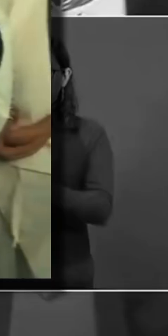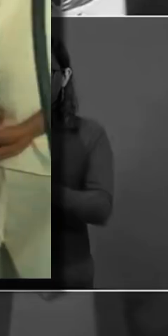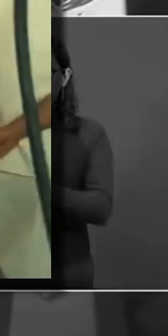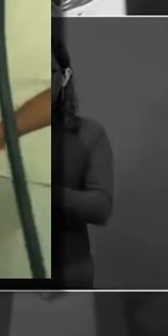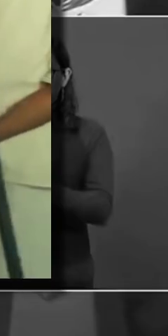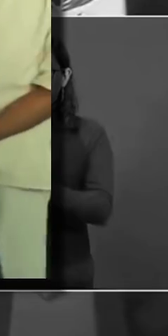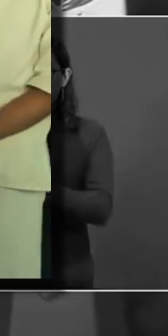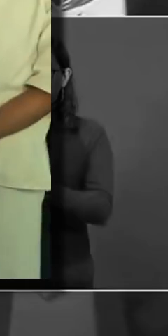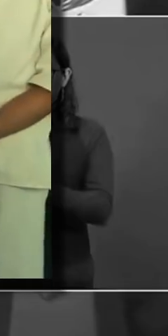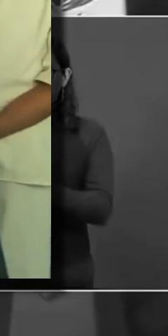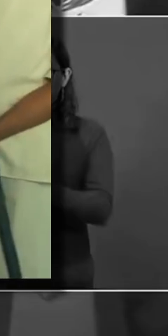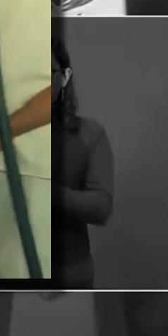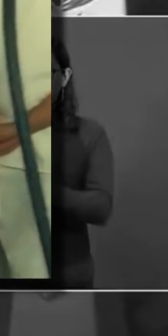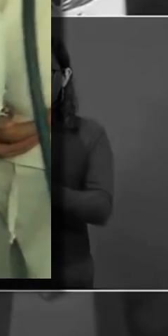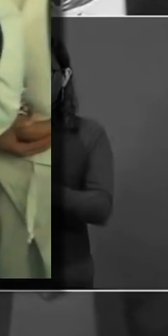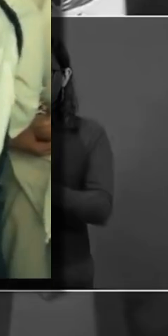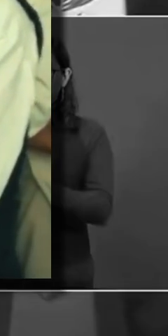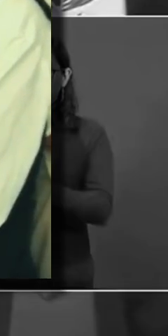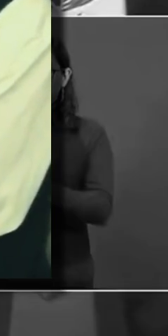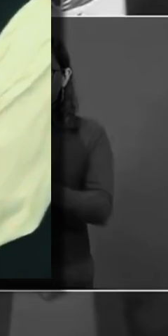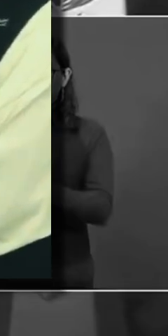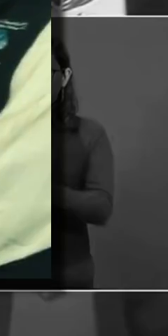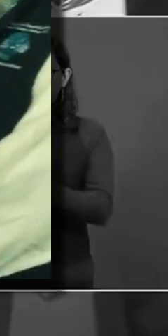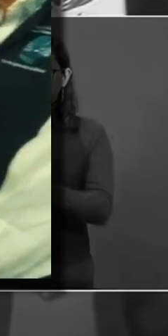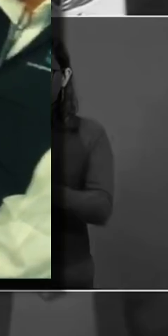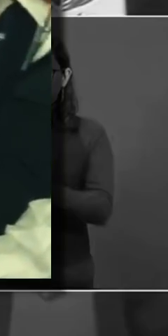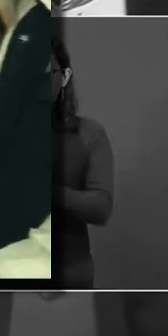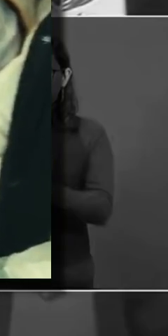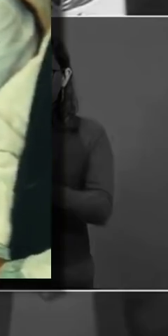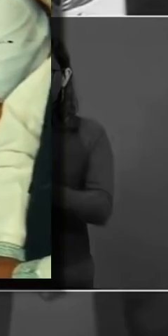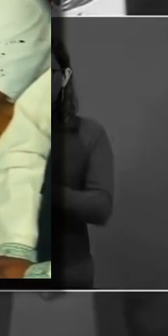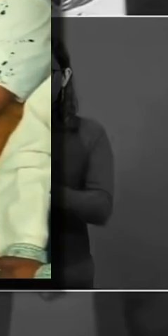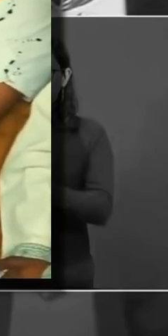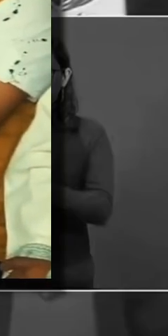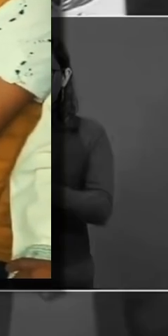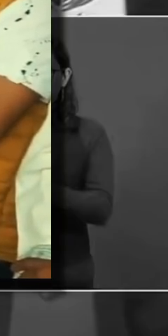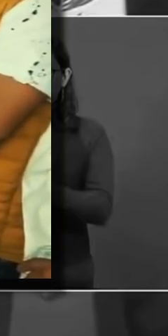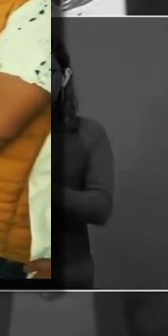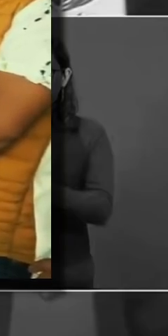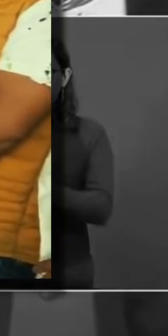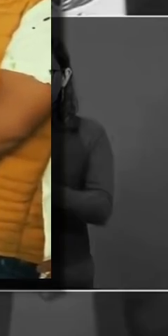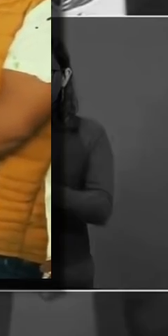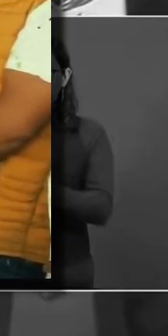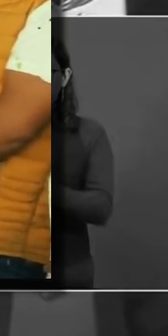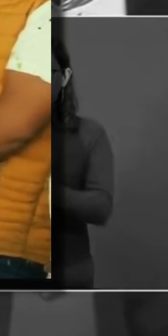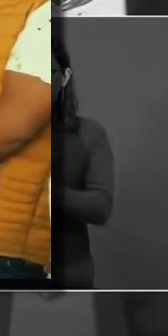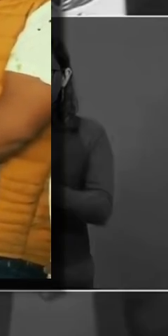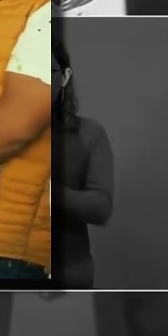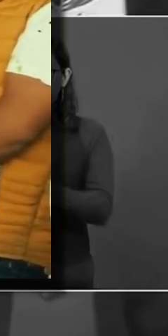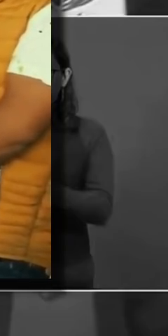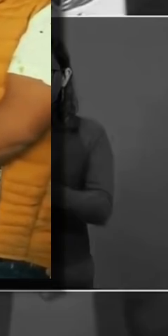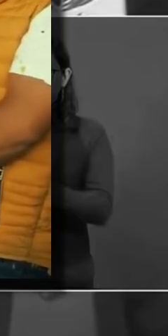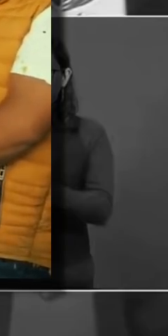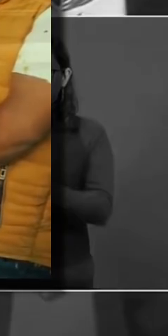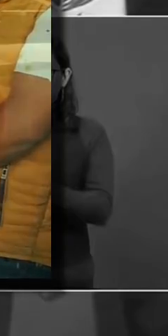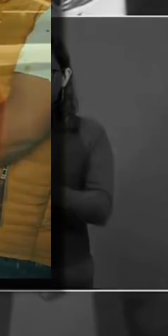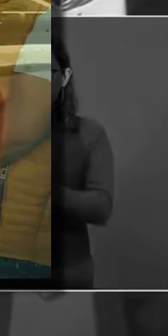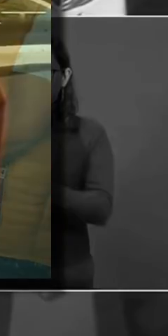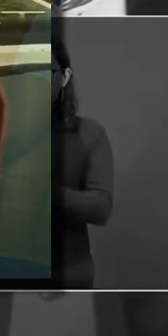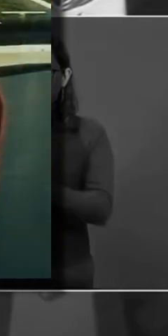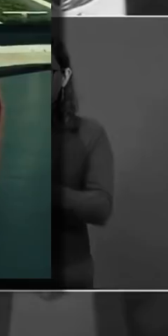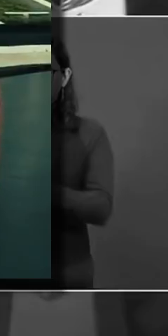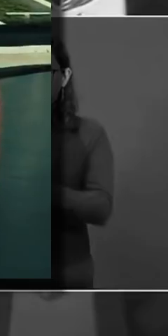para traérnoslo a la boca. Tendremos que ir al inframundo para alejarlo de la boca insaciable de las